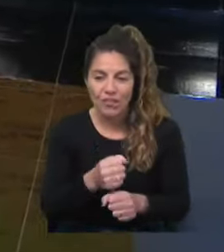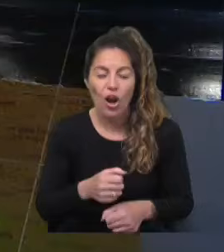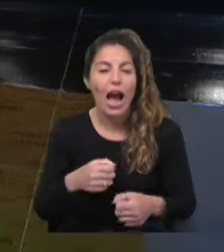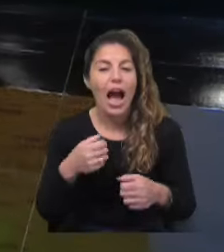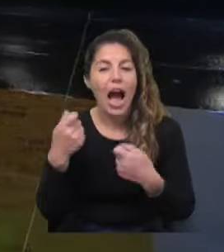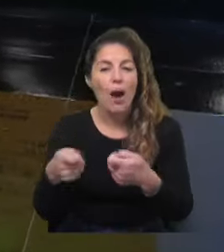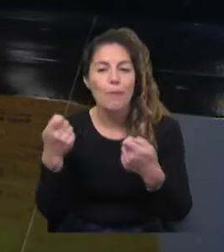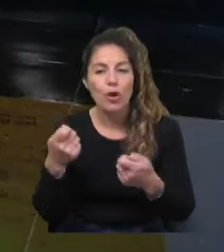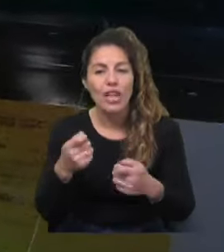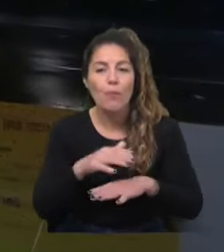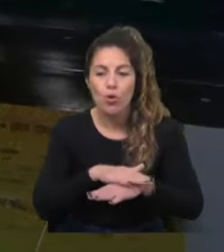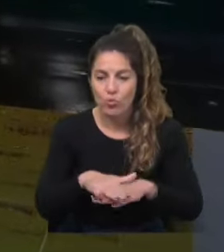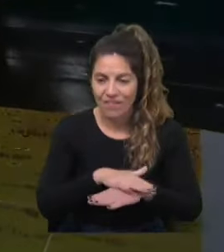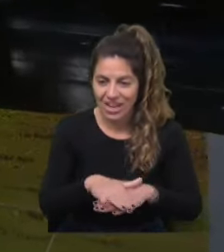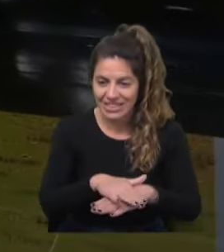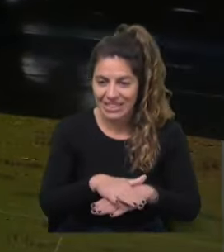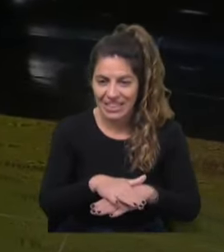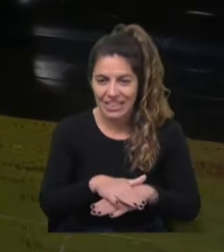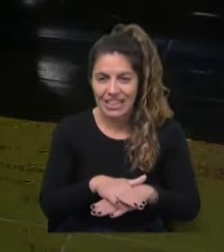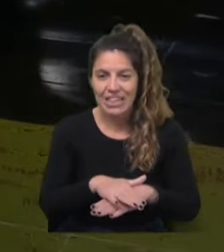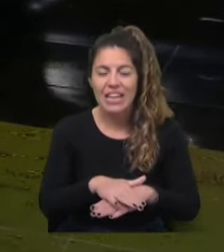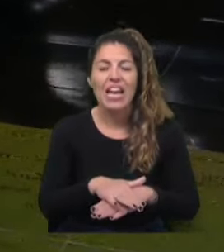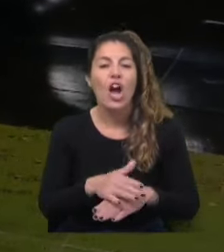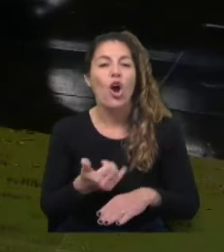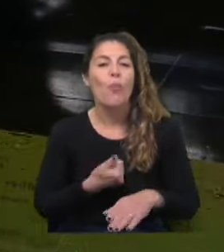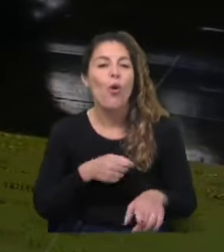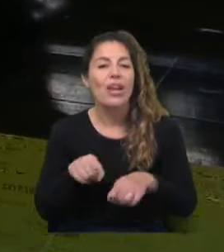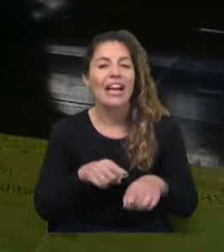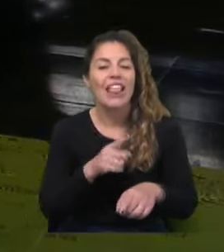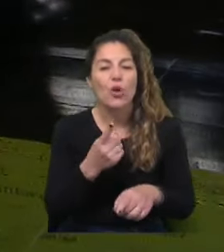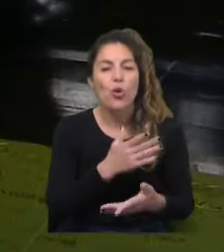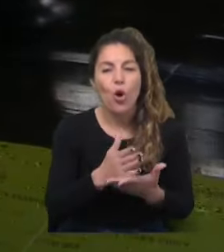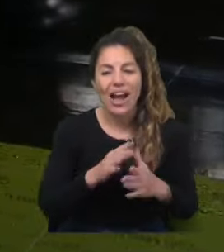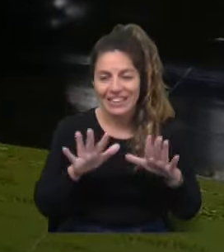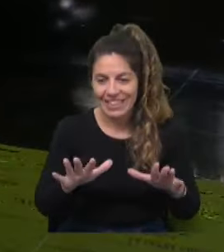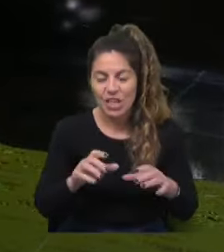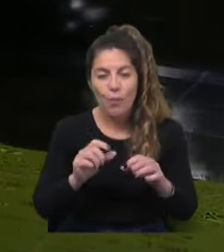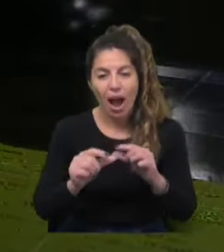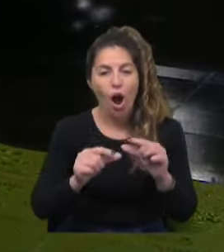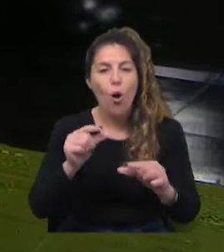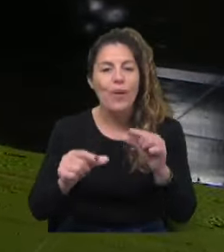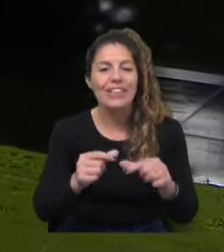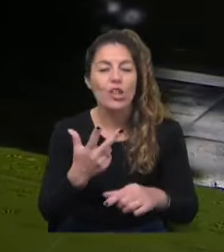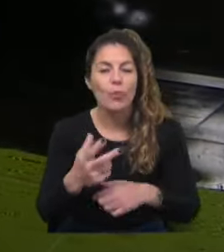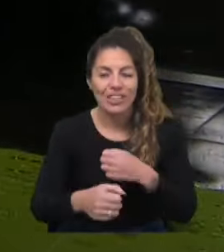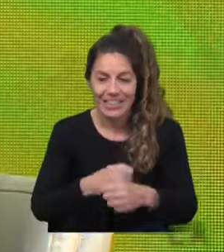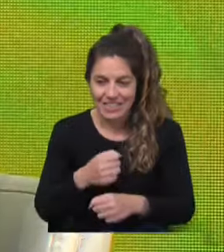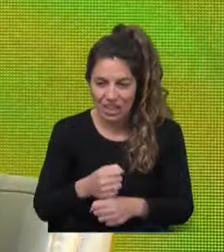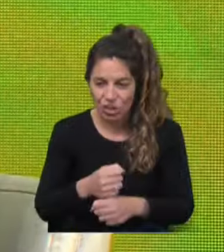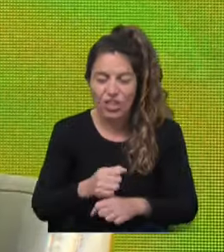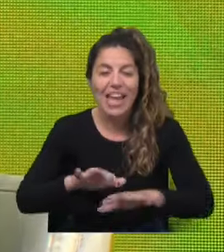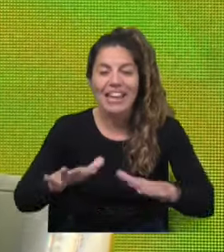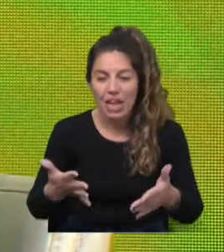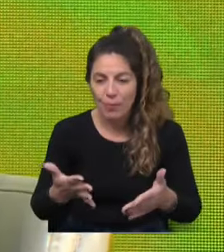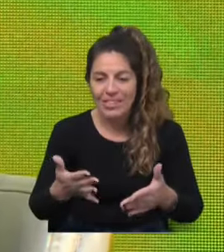un ficto, que es como una carrera de 1 a 10 que va aumentando por 3 años. ¿Qué pasa? Es